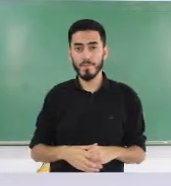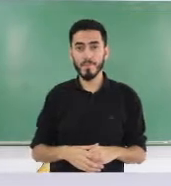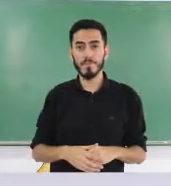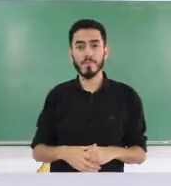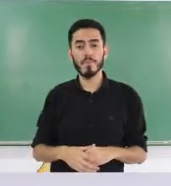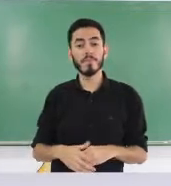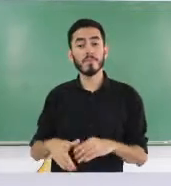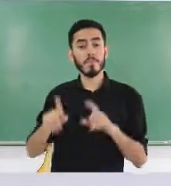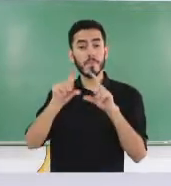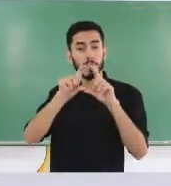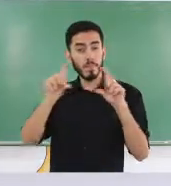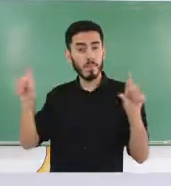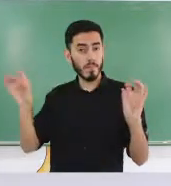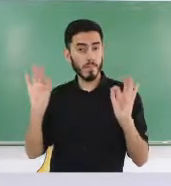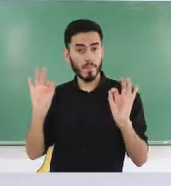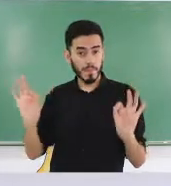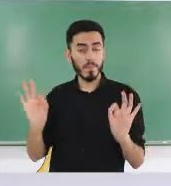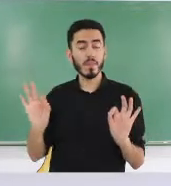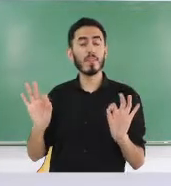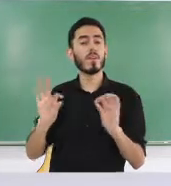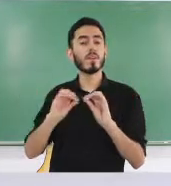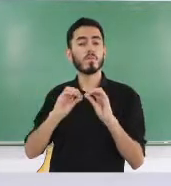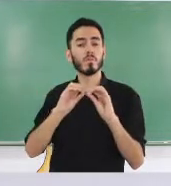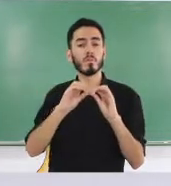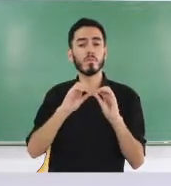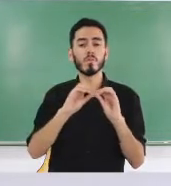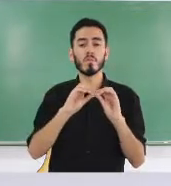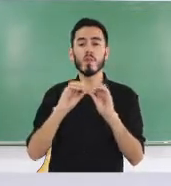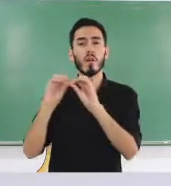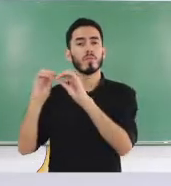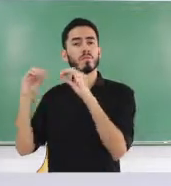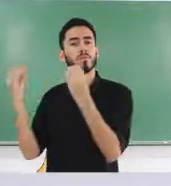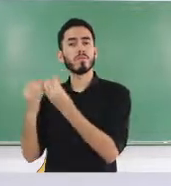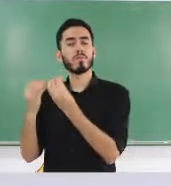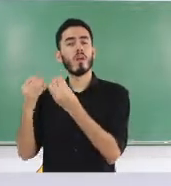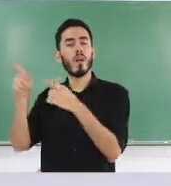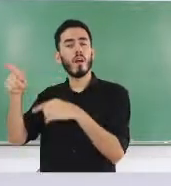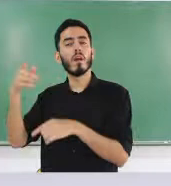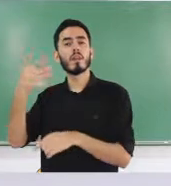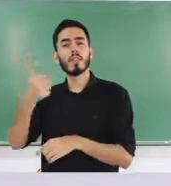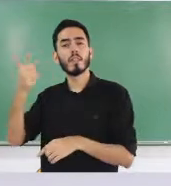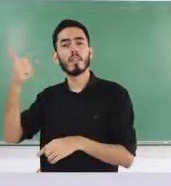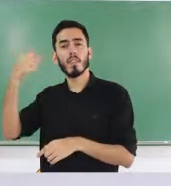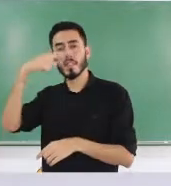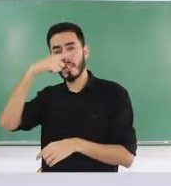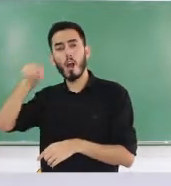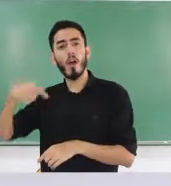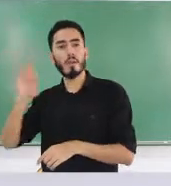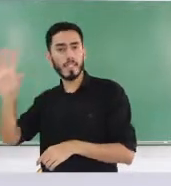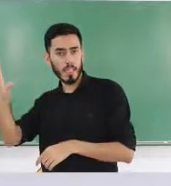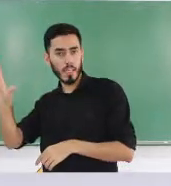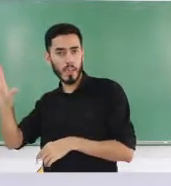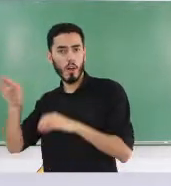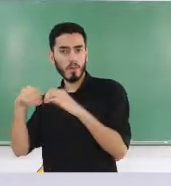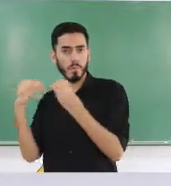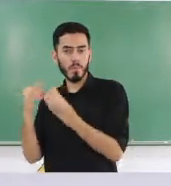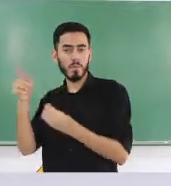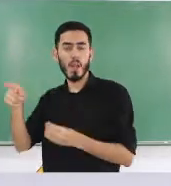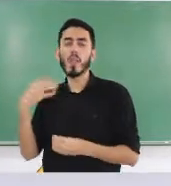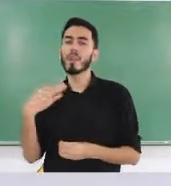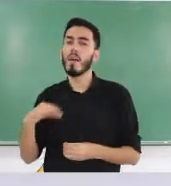Esto, ¿sí? Que nos daría 67,5, ¿sí? Lo vamos a